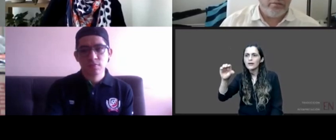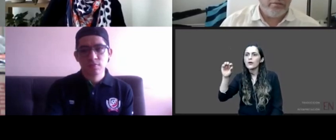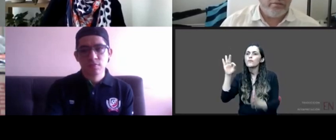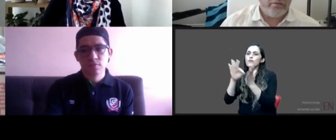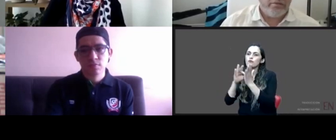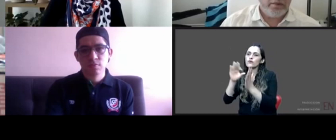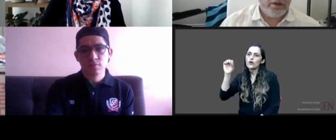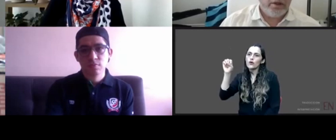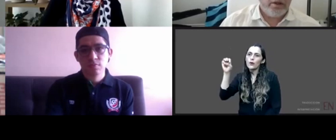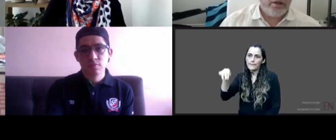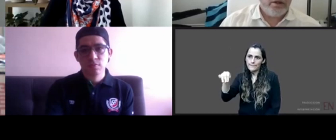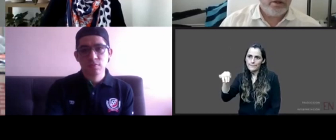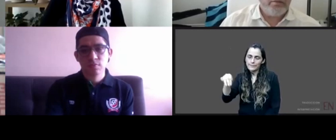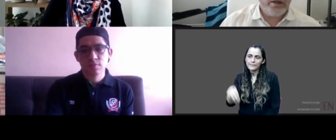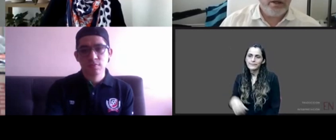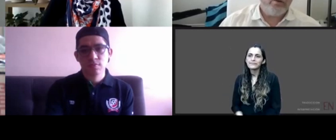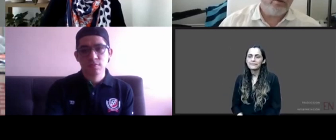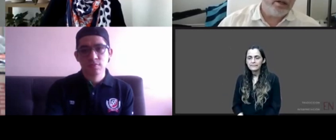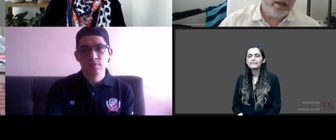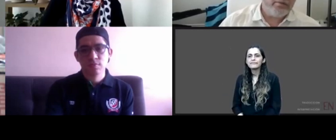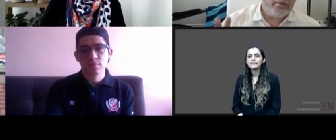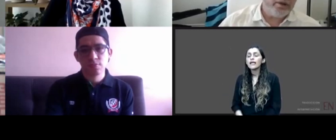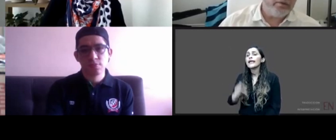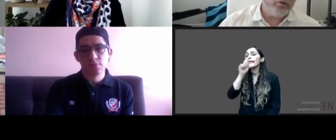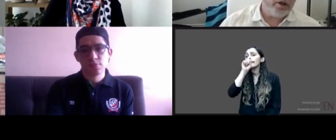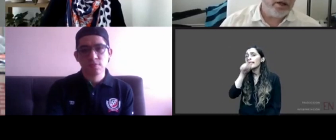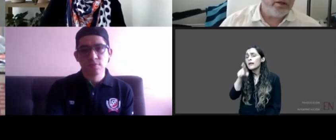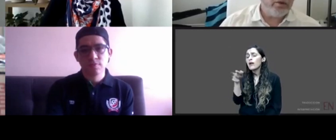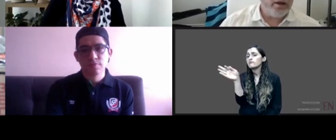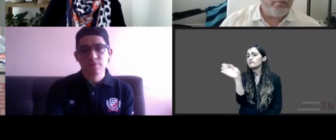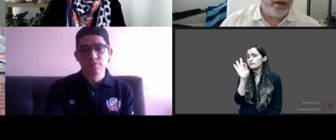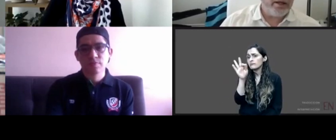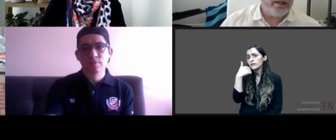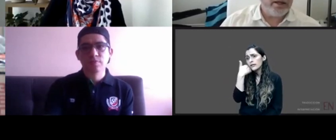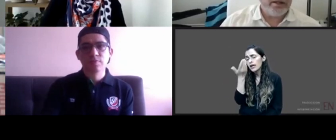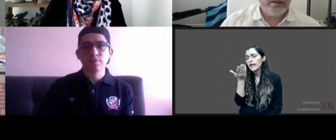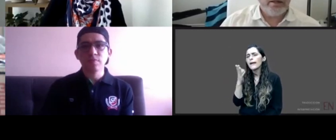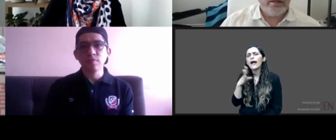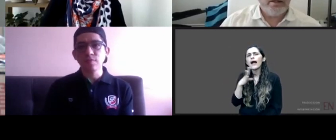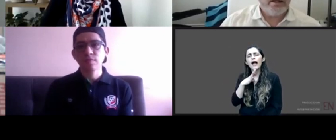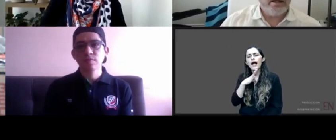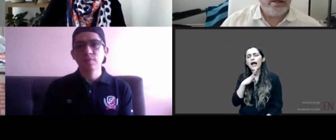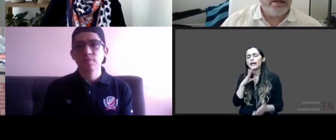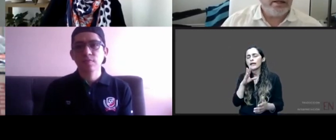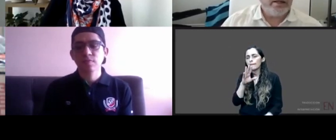chido@mac.com. También los que quieran me pueden buscar en una página